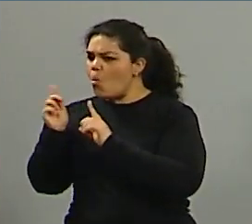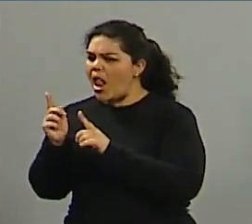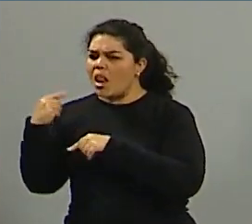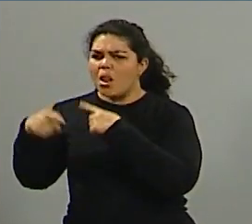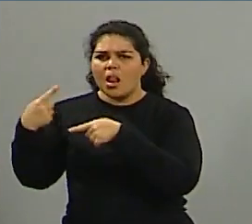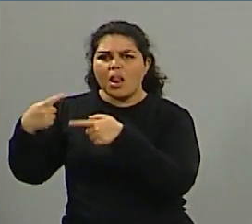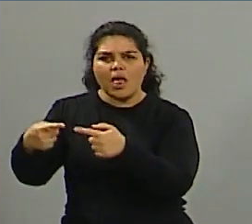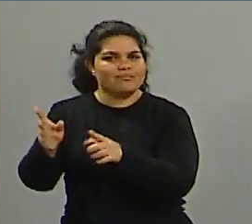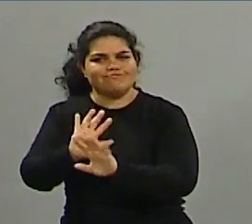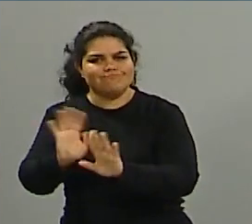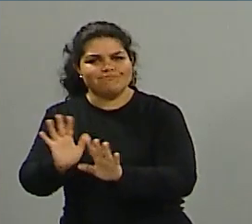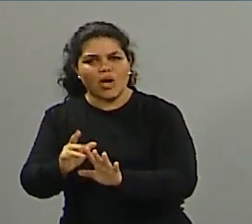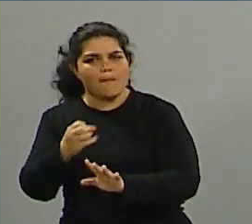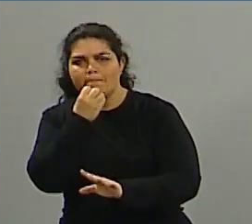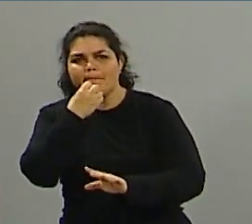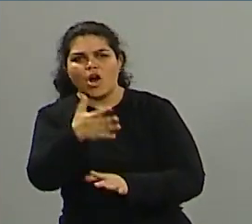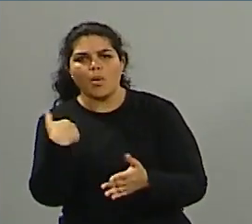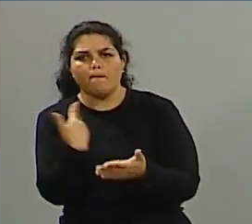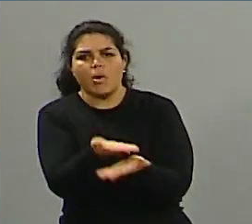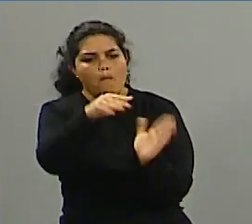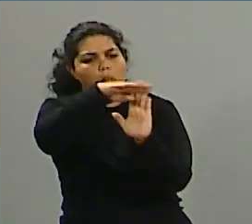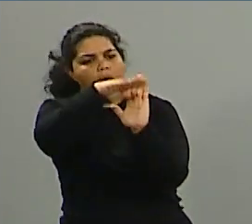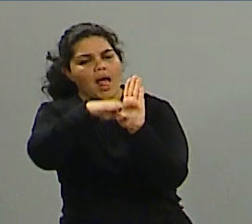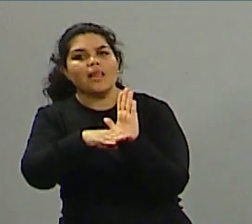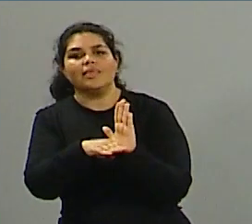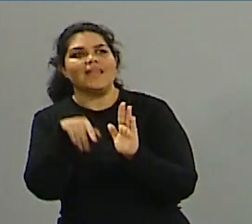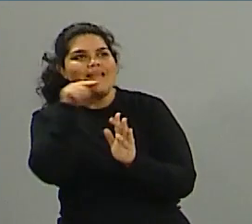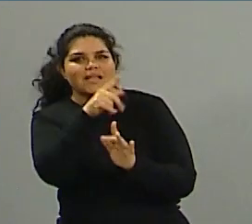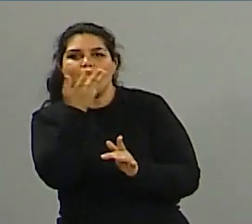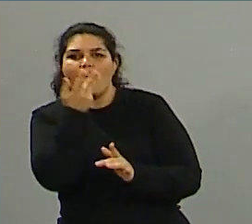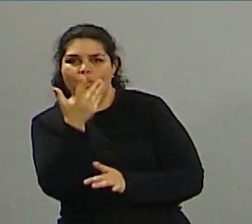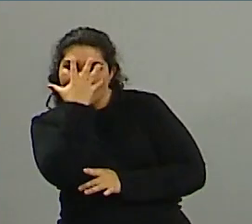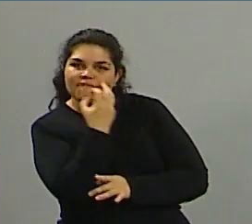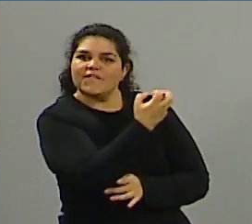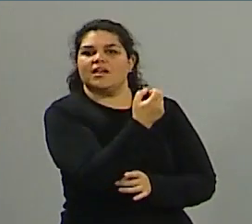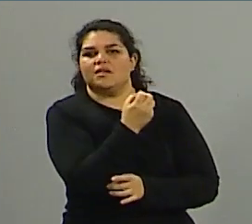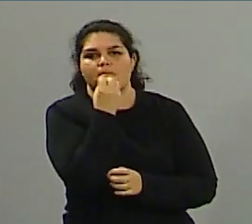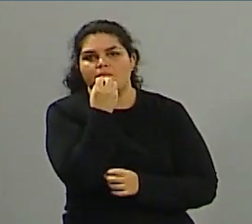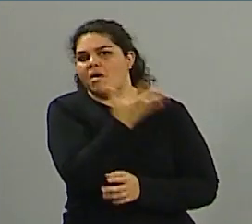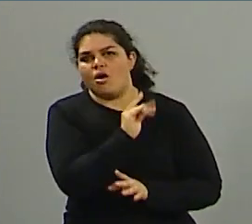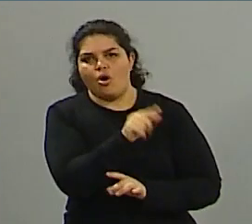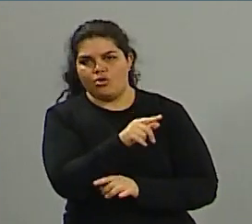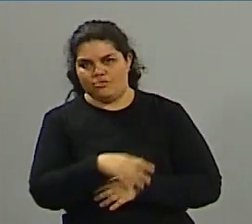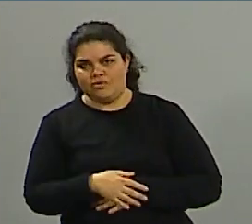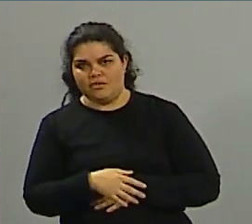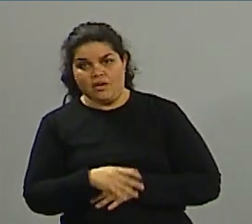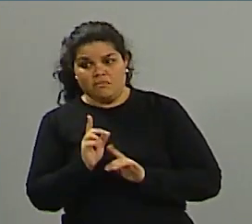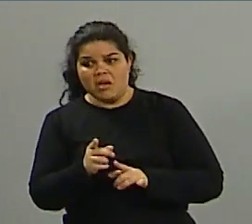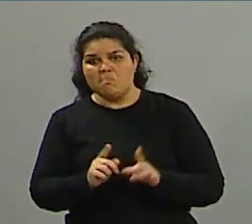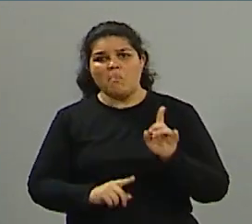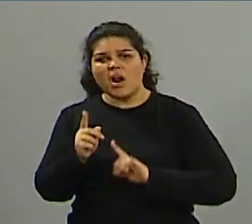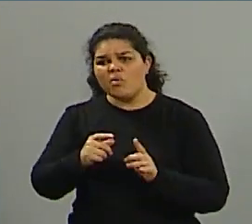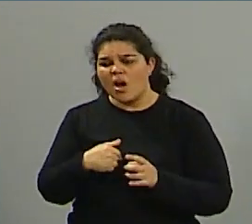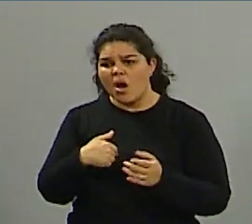en la educación también, ¿no? Que los motive, que los capte, porque si no, ellos enseguida pierden su interés. Entonces creo que lograron con